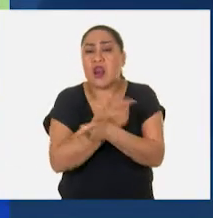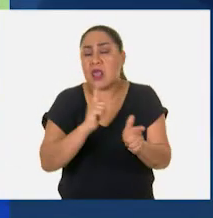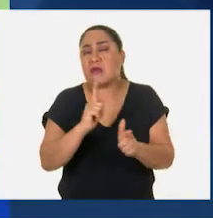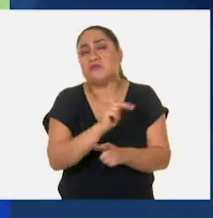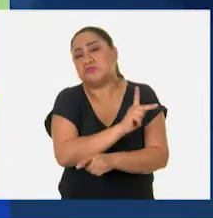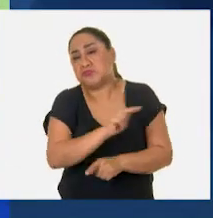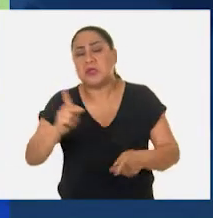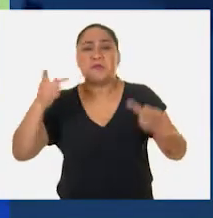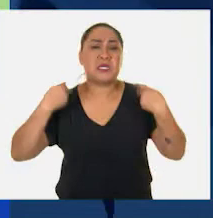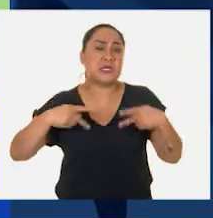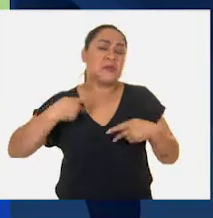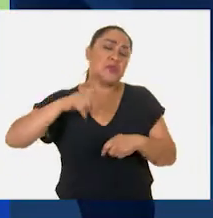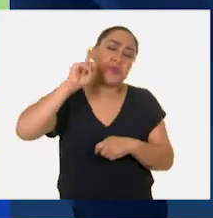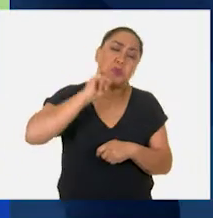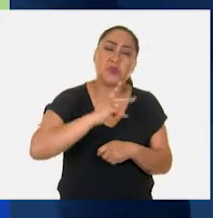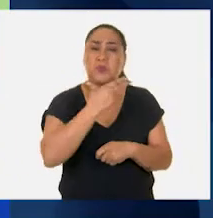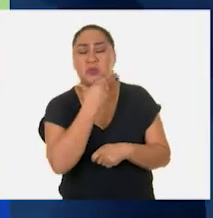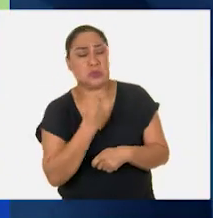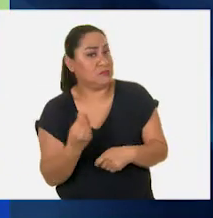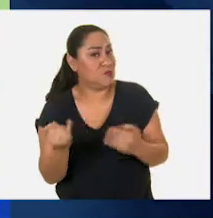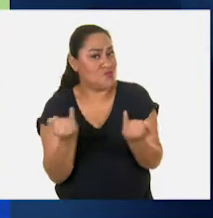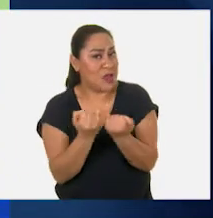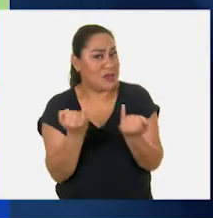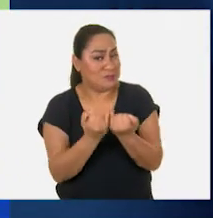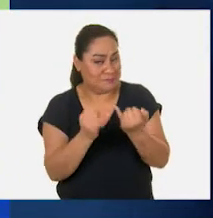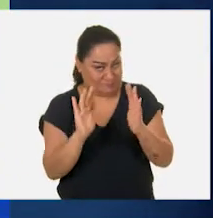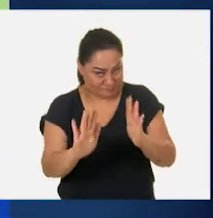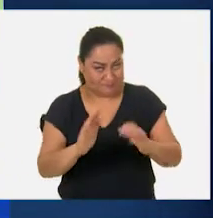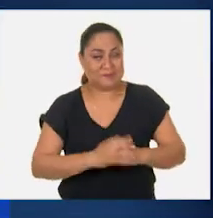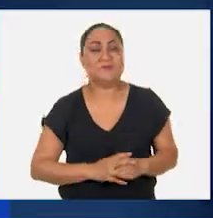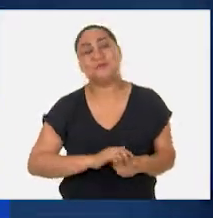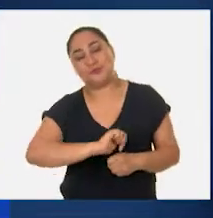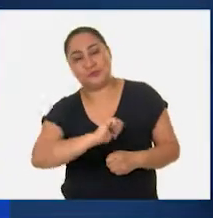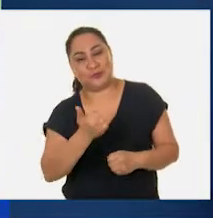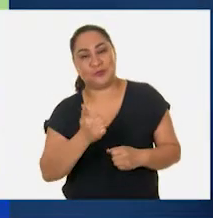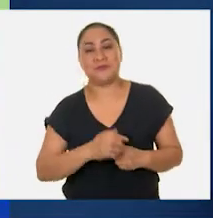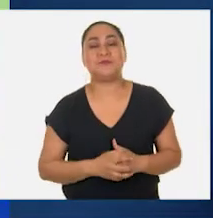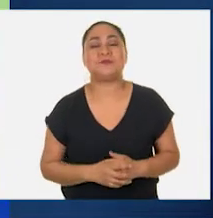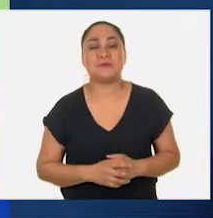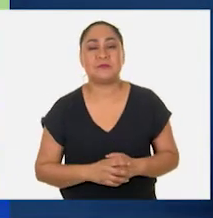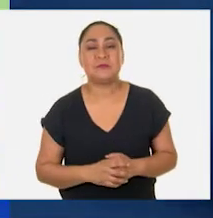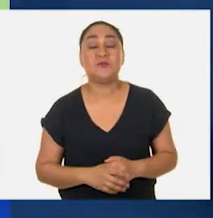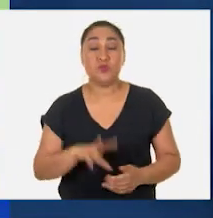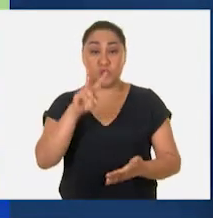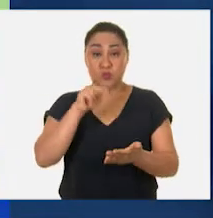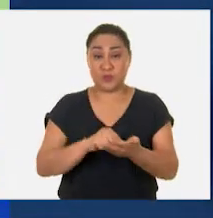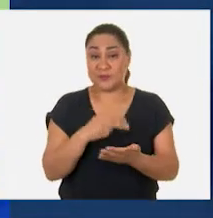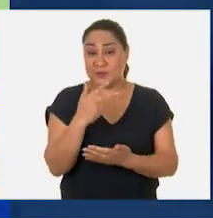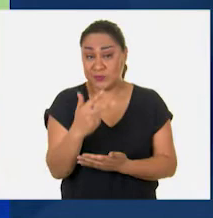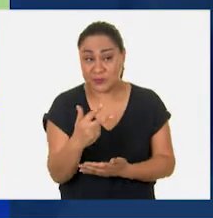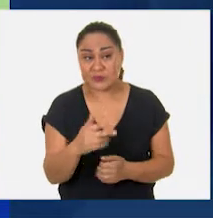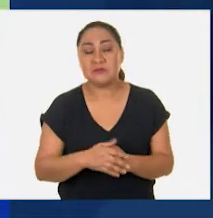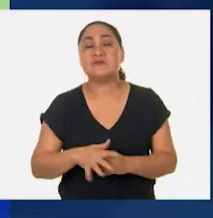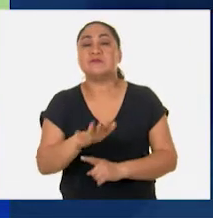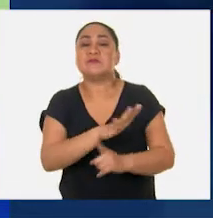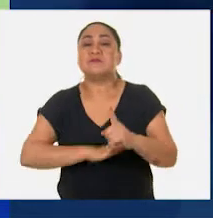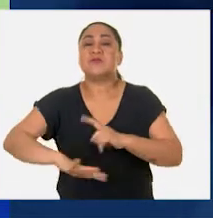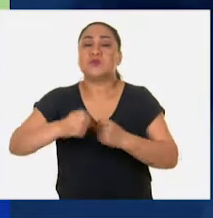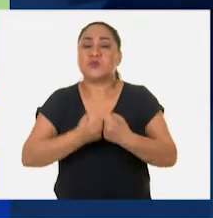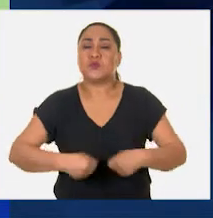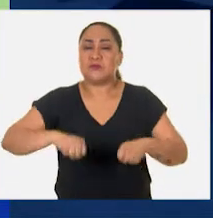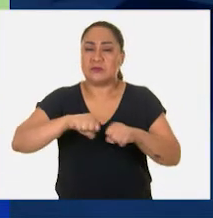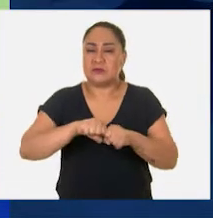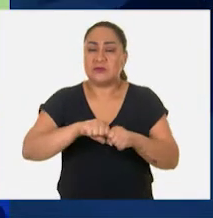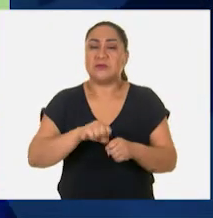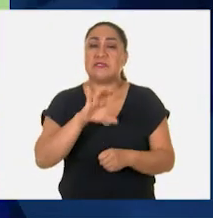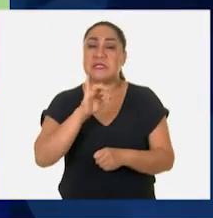todas las personas por igual. Pero vamos a la siguiente. Muy bien. En 2008, la sociedad civil se